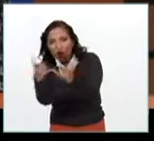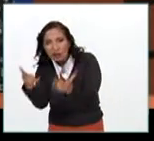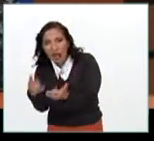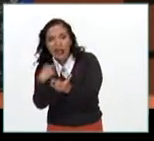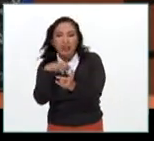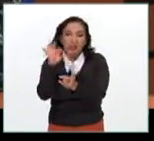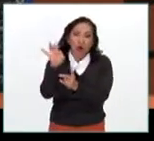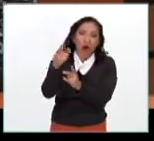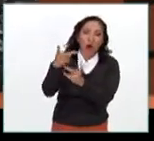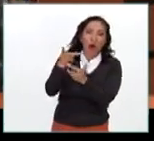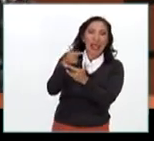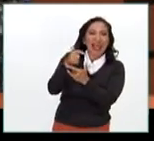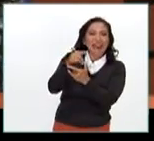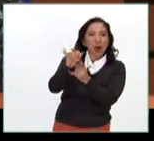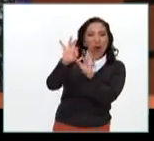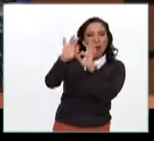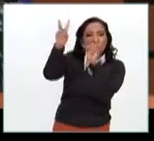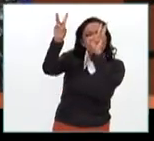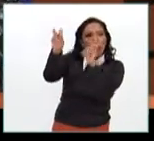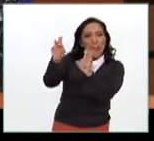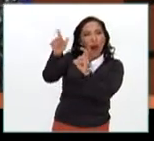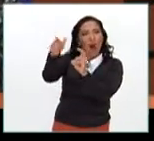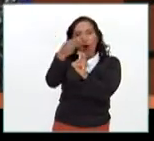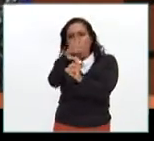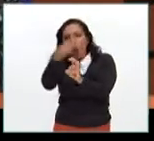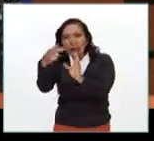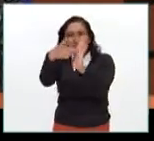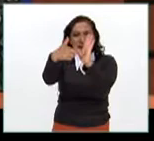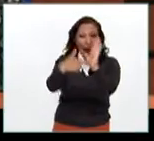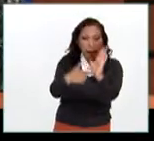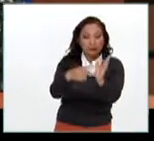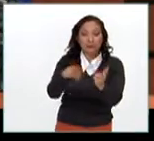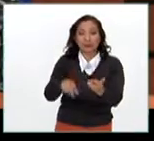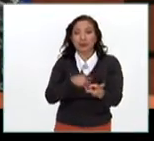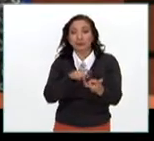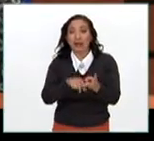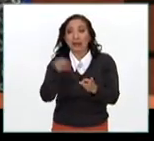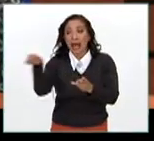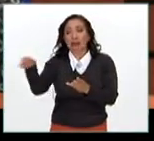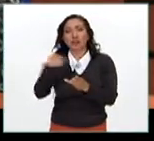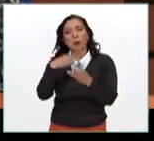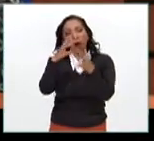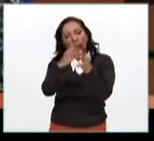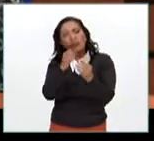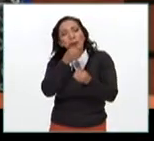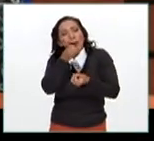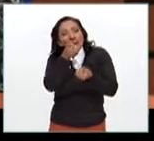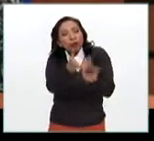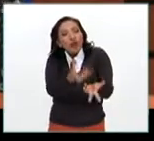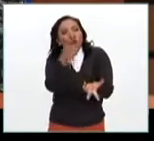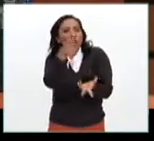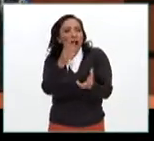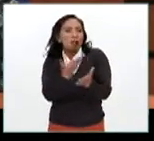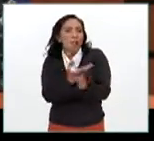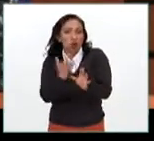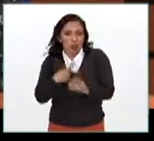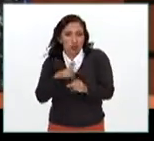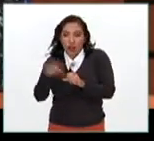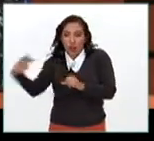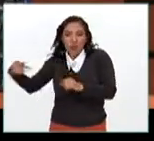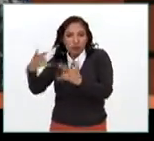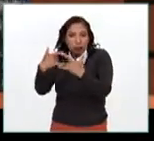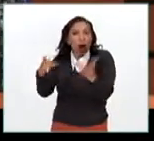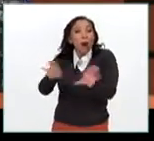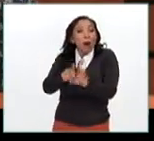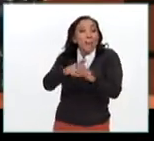y si vamos a elegir cierto género, bueno, pues que tiene ciertas reglas y estructura, y por supuesto pues ellos también nos comparten de una manera muy personal